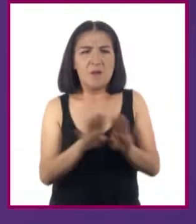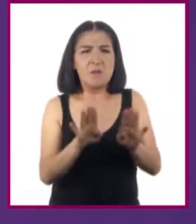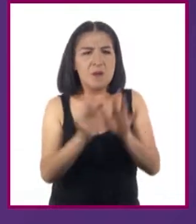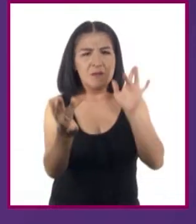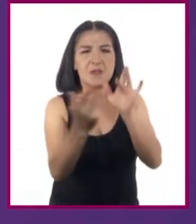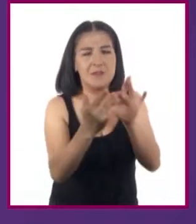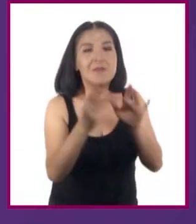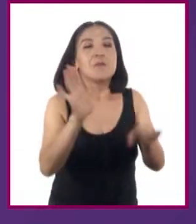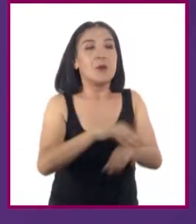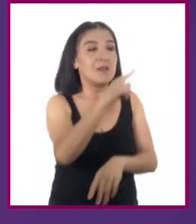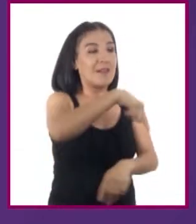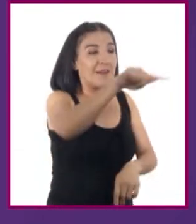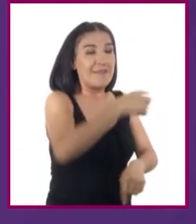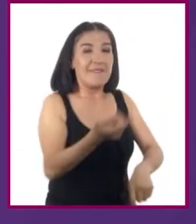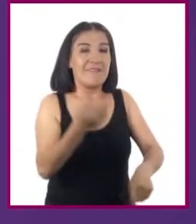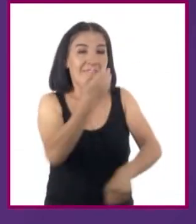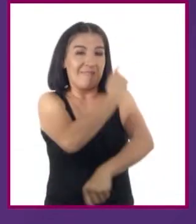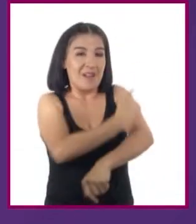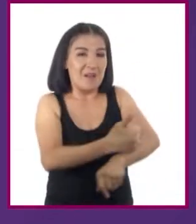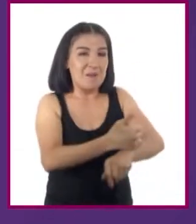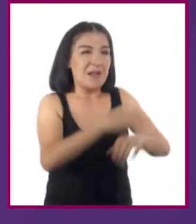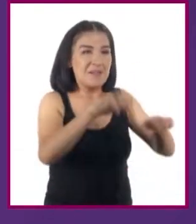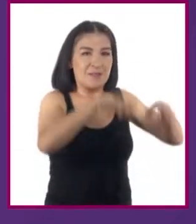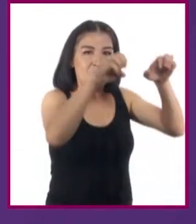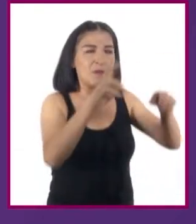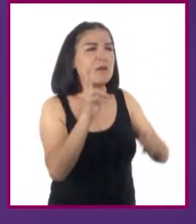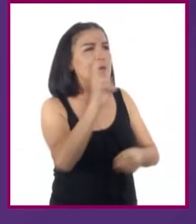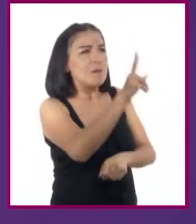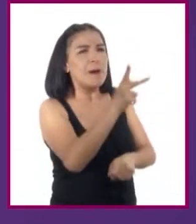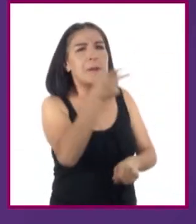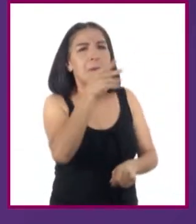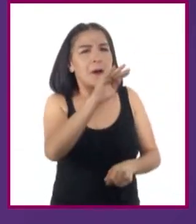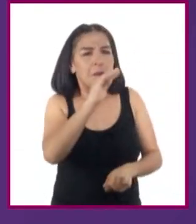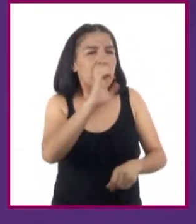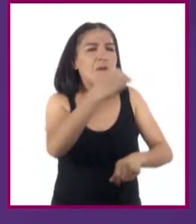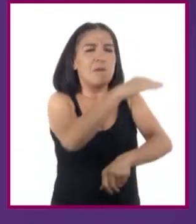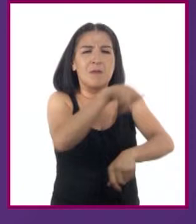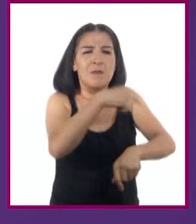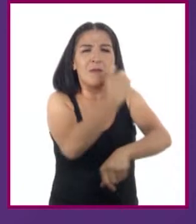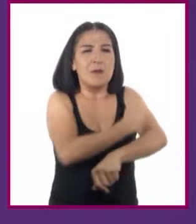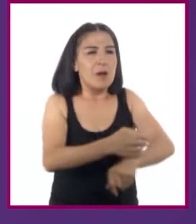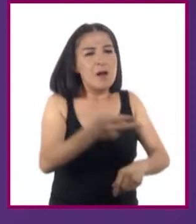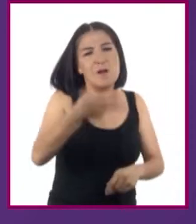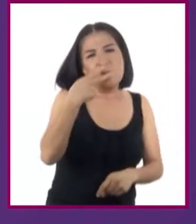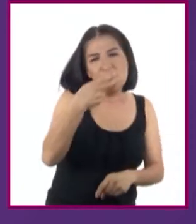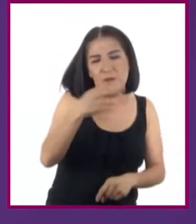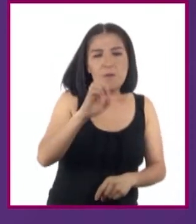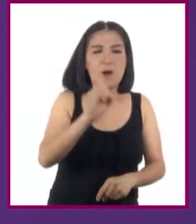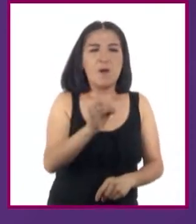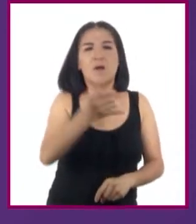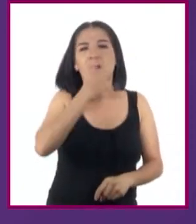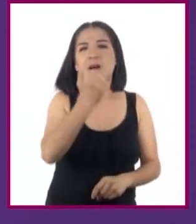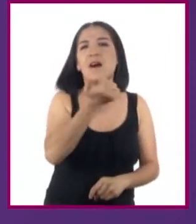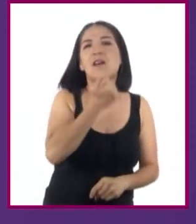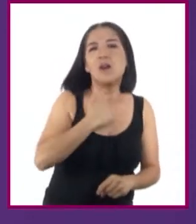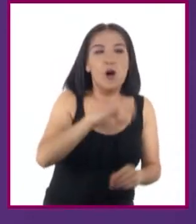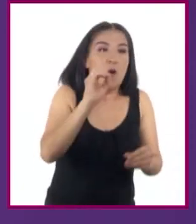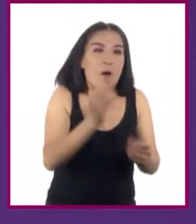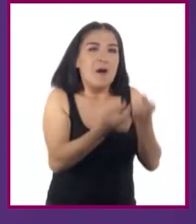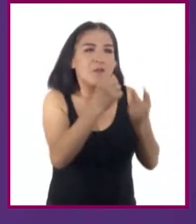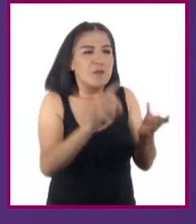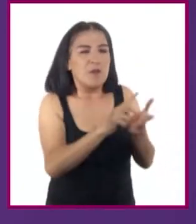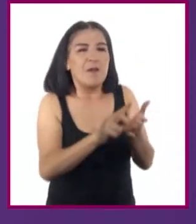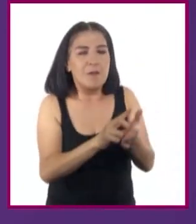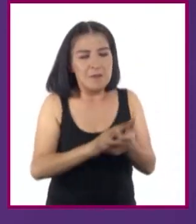alto índice de consumo, tanto de alcohol como de nicotina, que son las drogas de inicio. Posteriormente, en los contactos